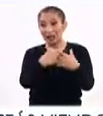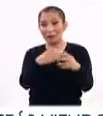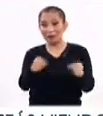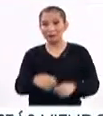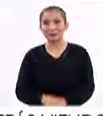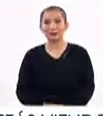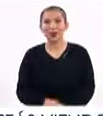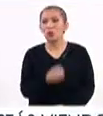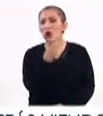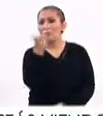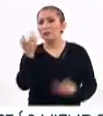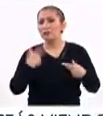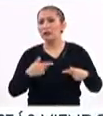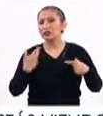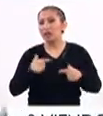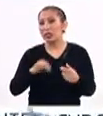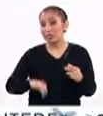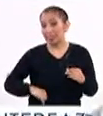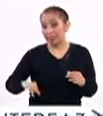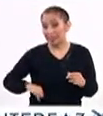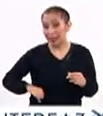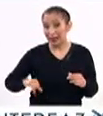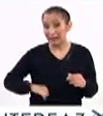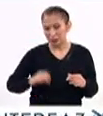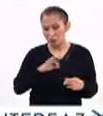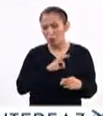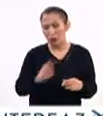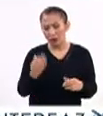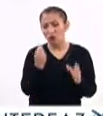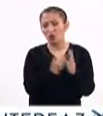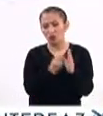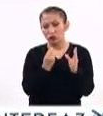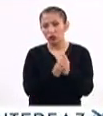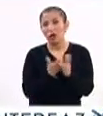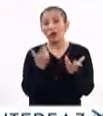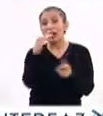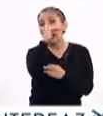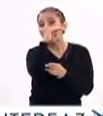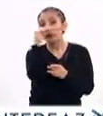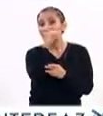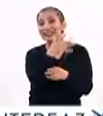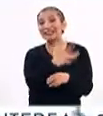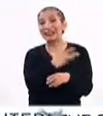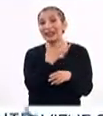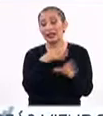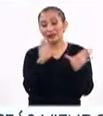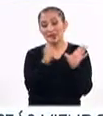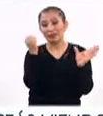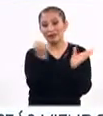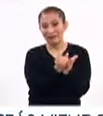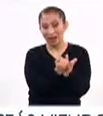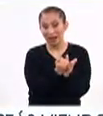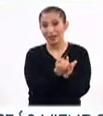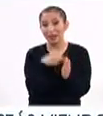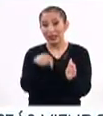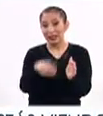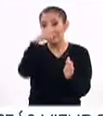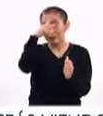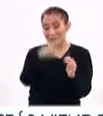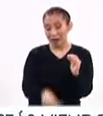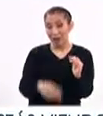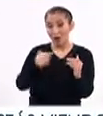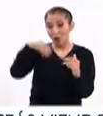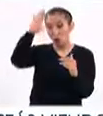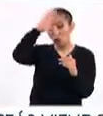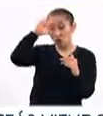japonesa. Cualquier persona que tenga el interés es apta para el curso, son gratuitos y cuentan con certificación. En nuestro país,